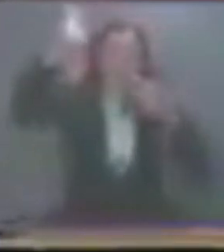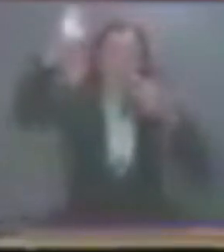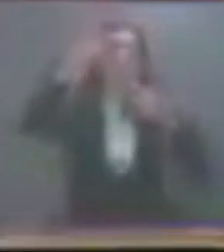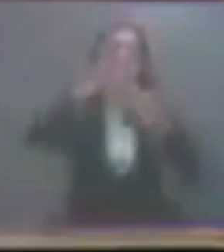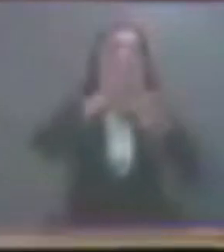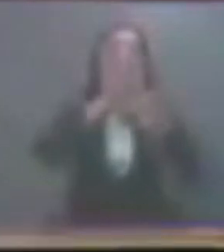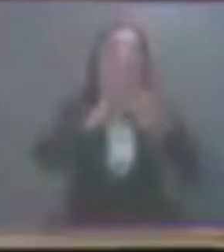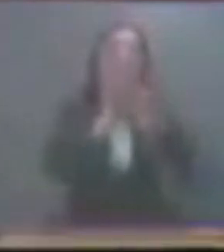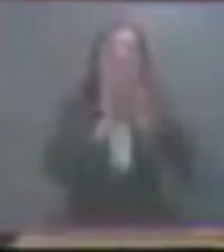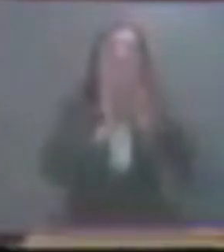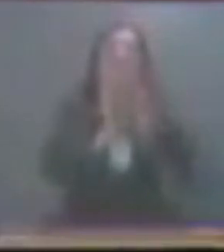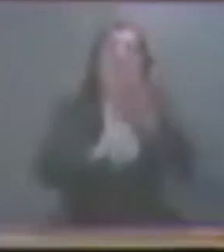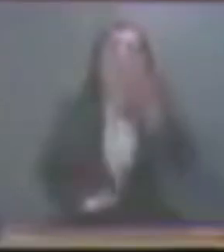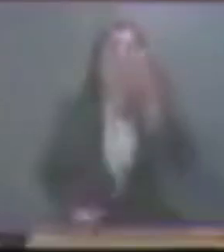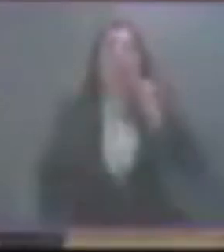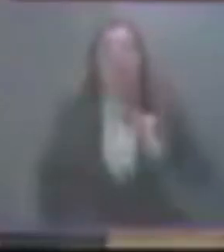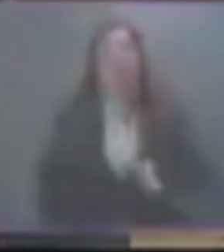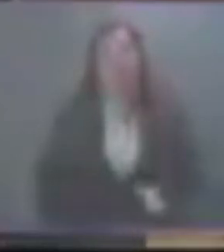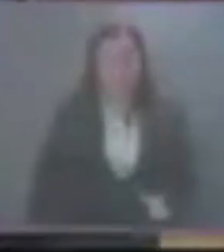lista es larga